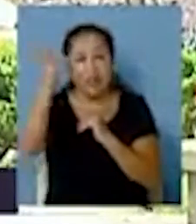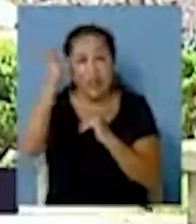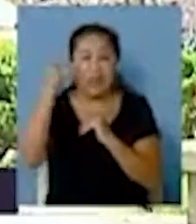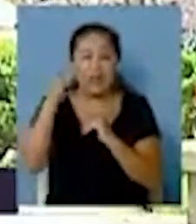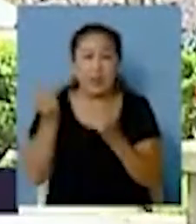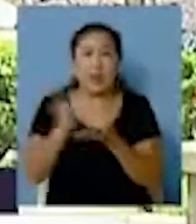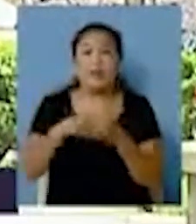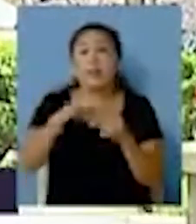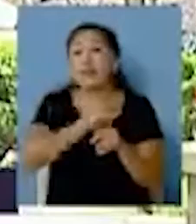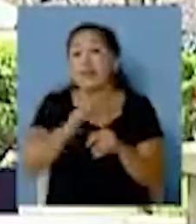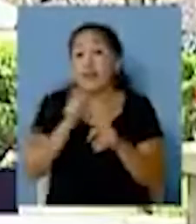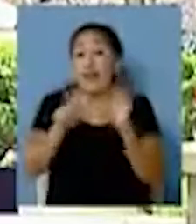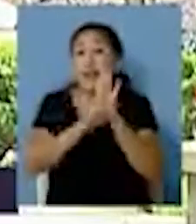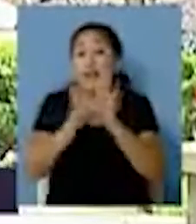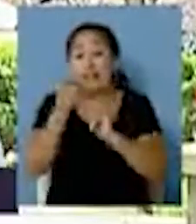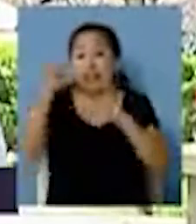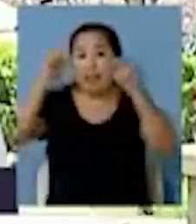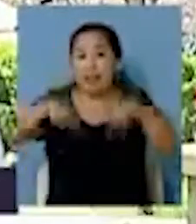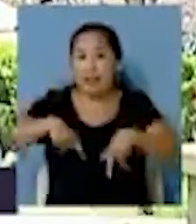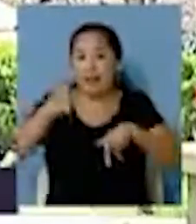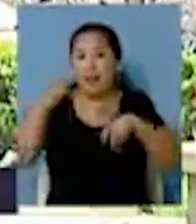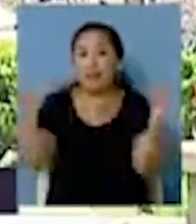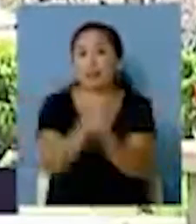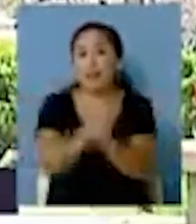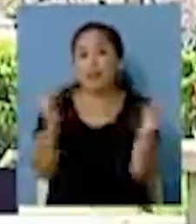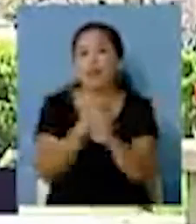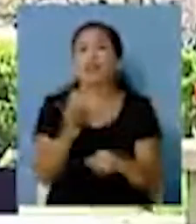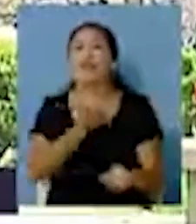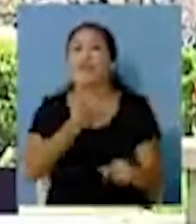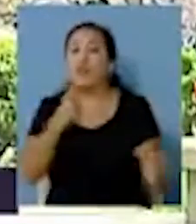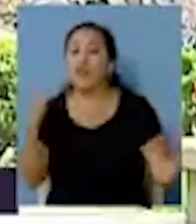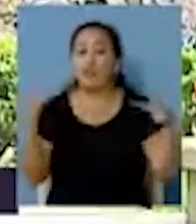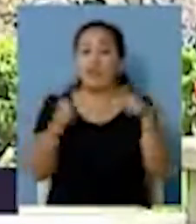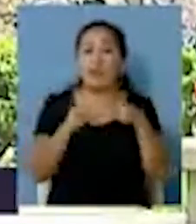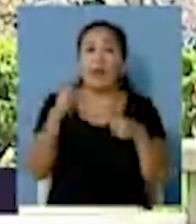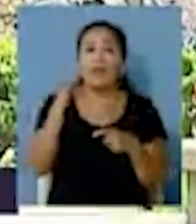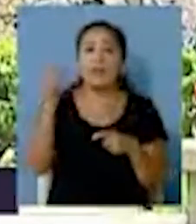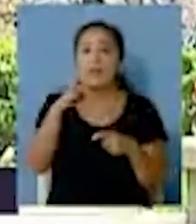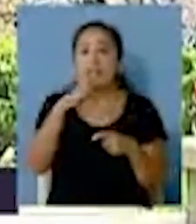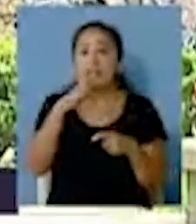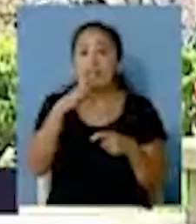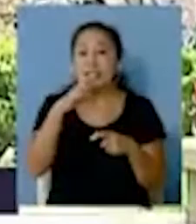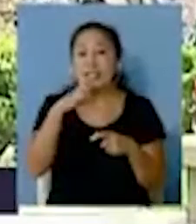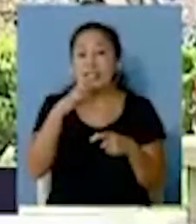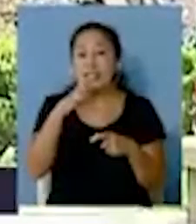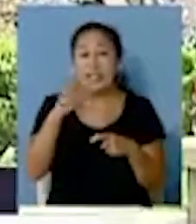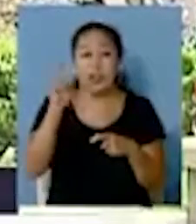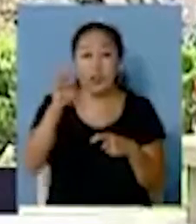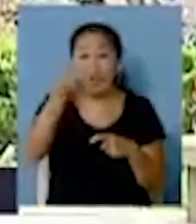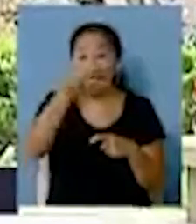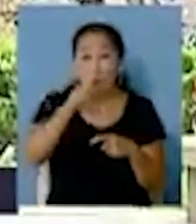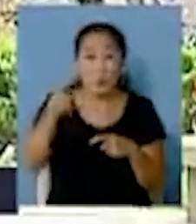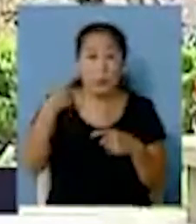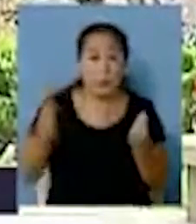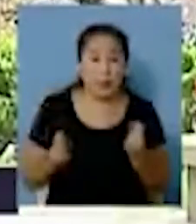La ordenanza ha sido aprobada en el Consejo Deliberante el 17 de diciembre del año 2020 y